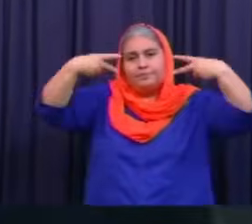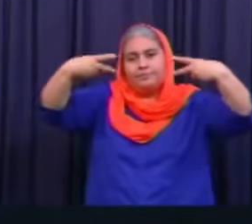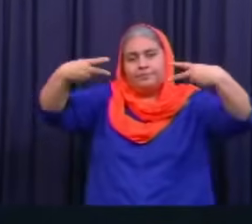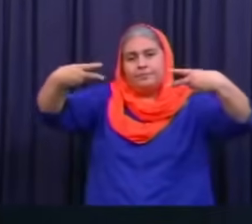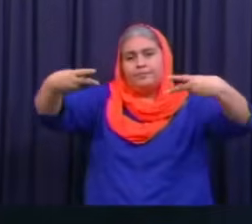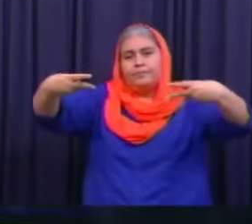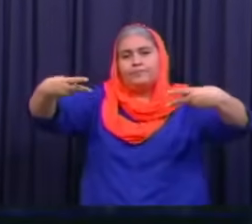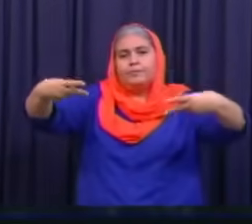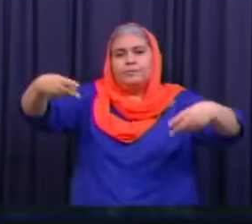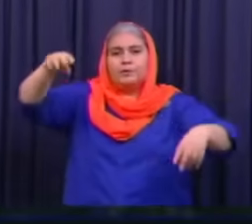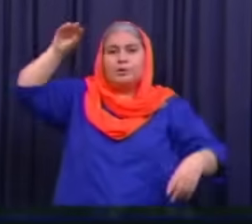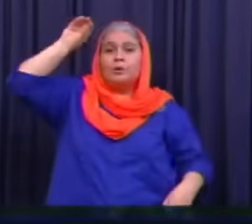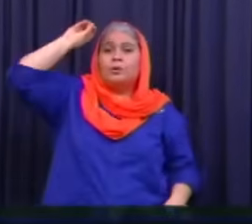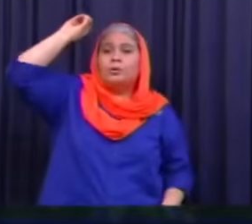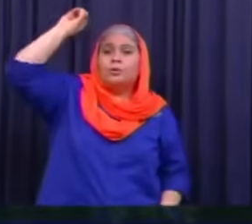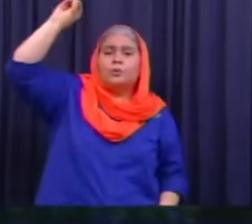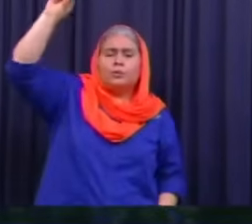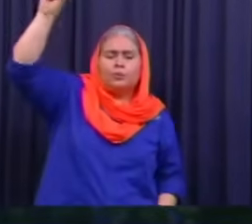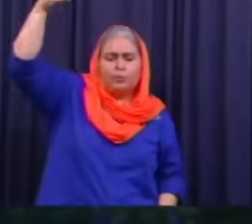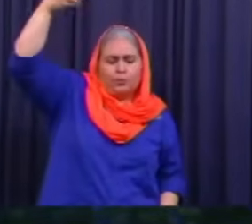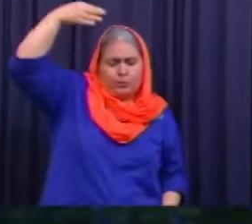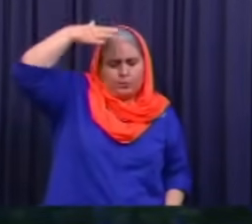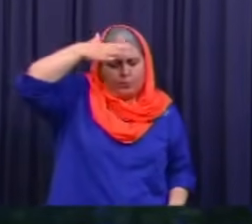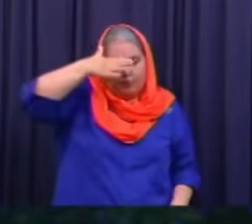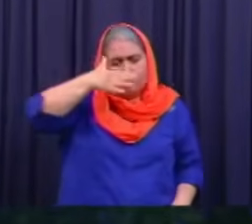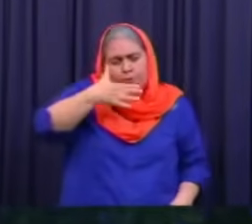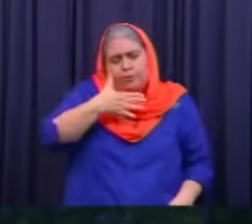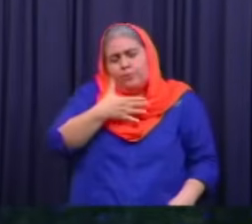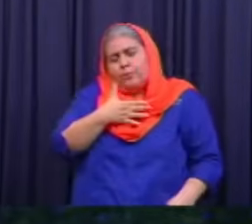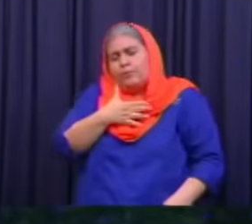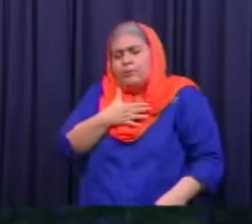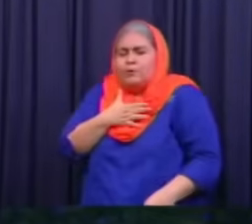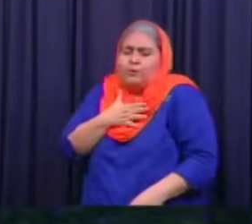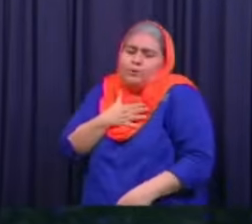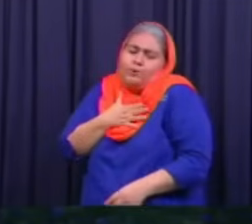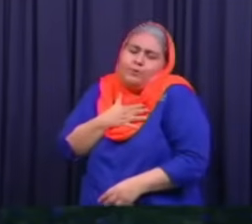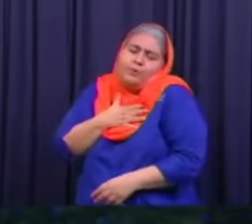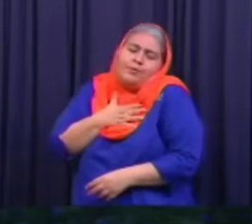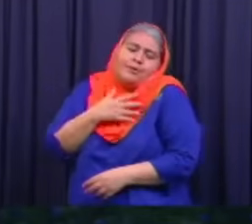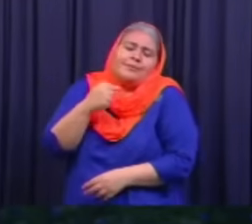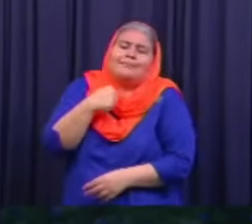y vino tu gracia y